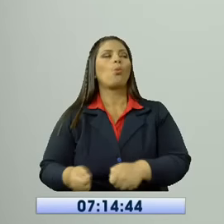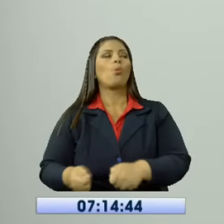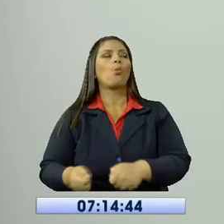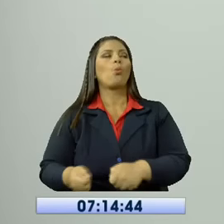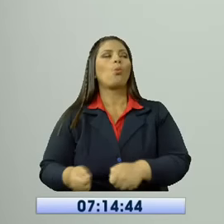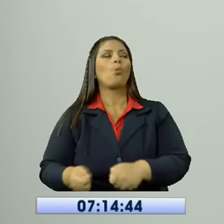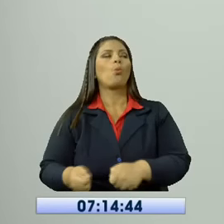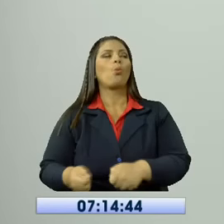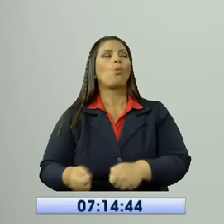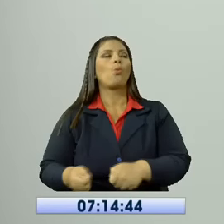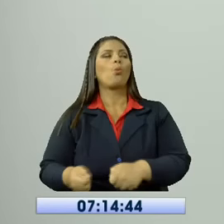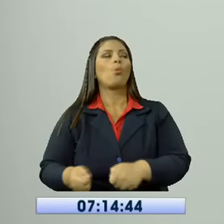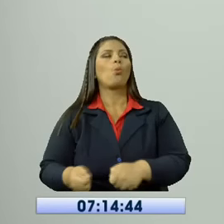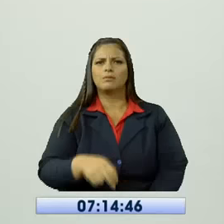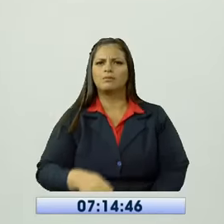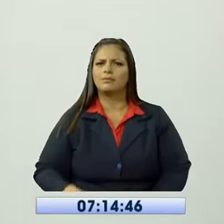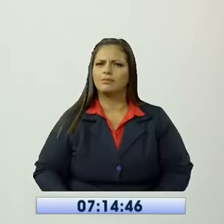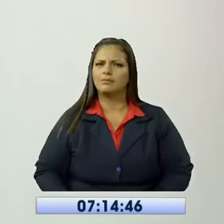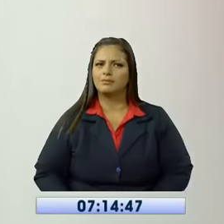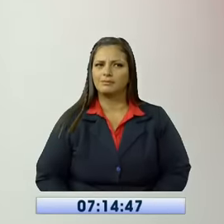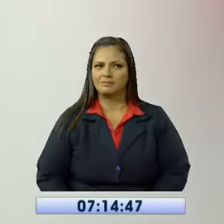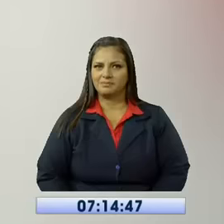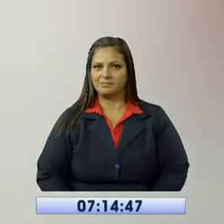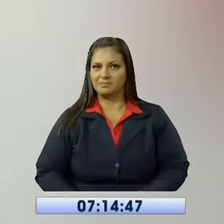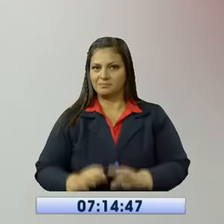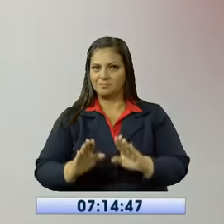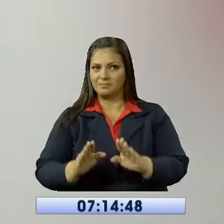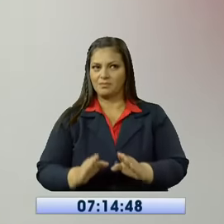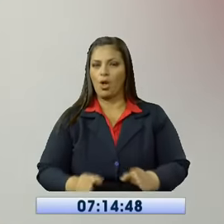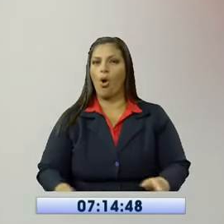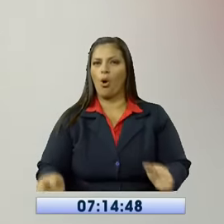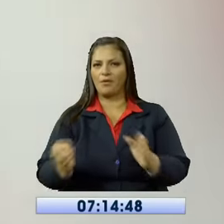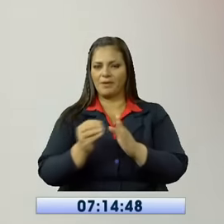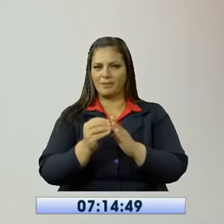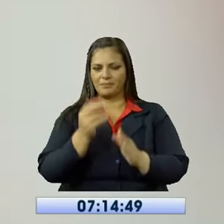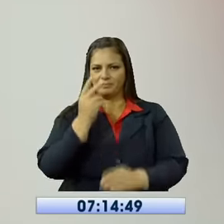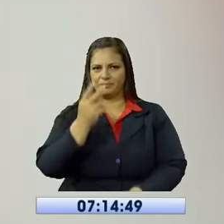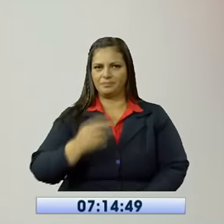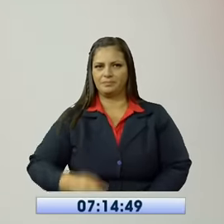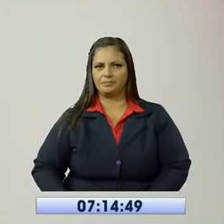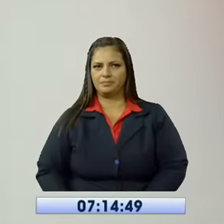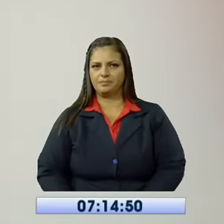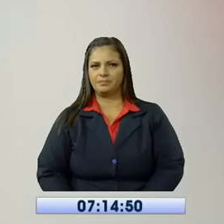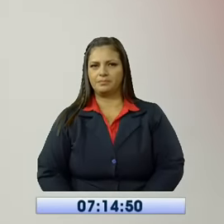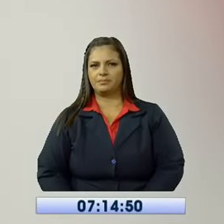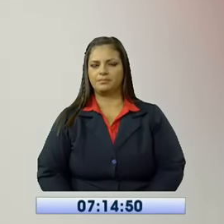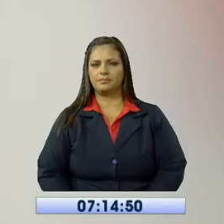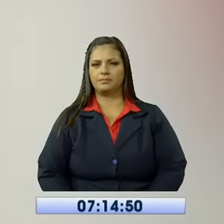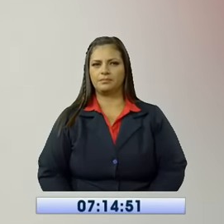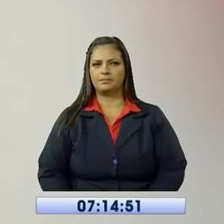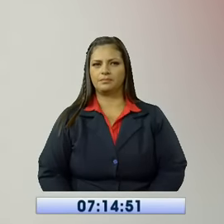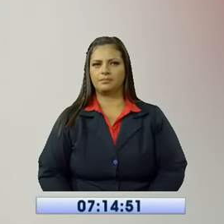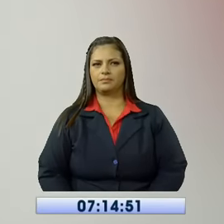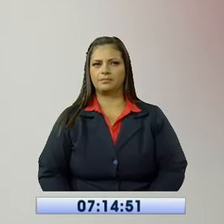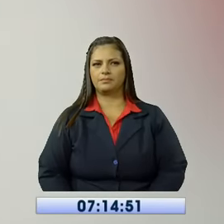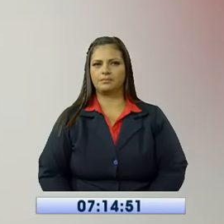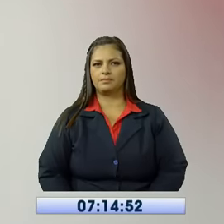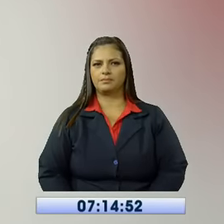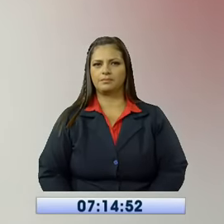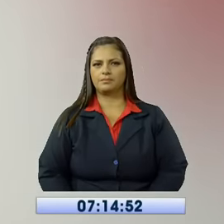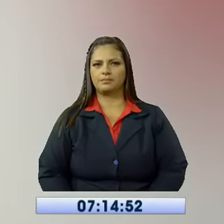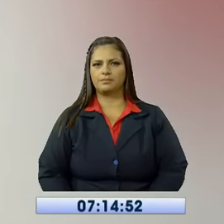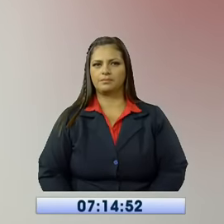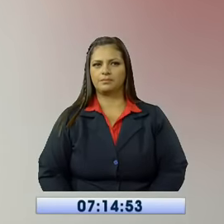¿verdad? Sale como entró, agachadito. Ahora ponte el video de afuera, productor, para que veas el trabajito que hacen, ¿no?